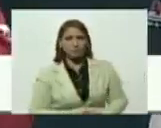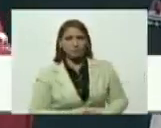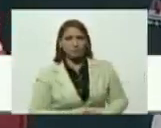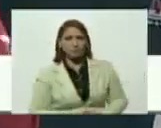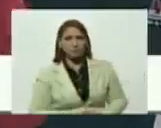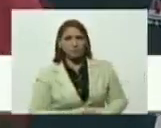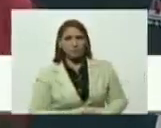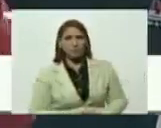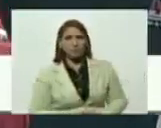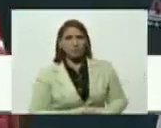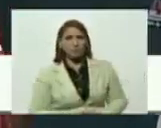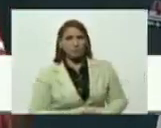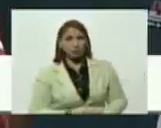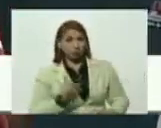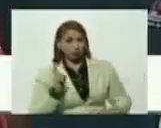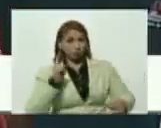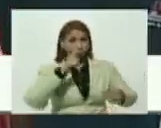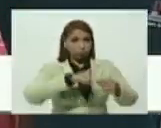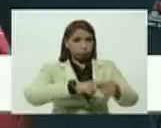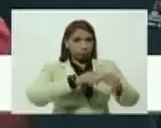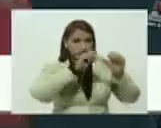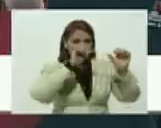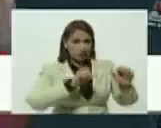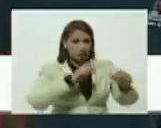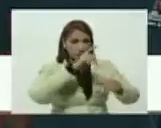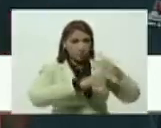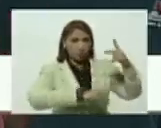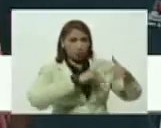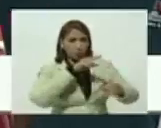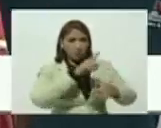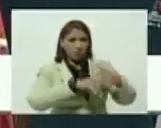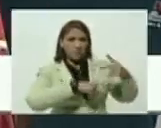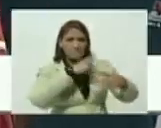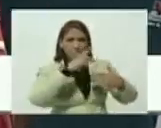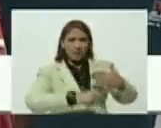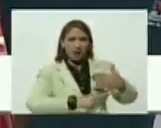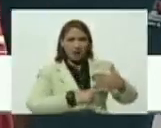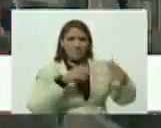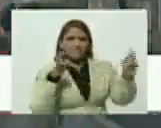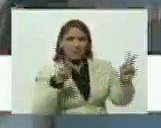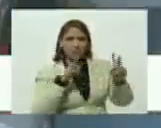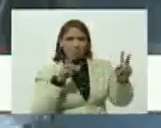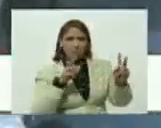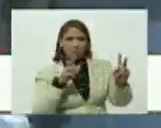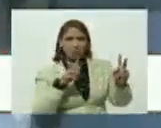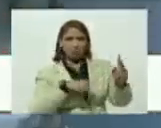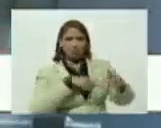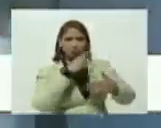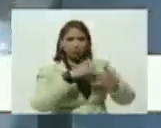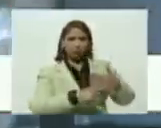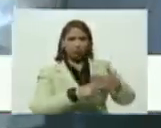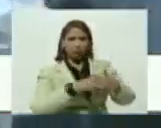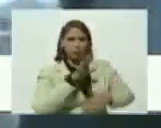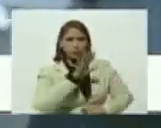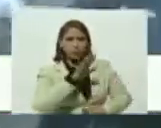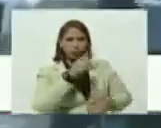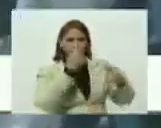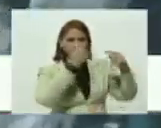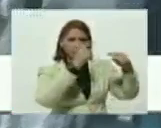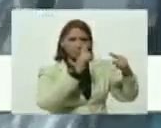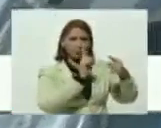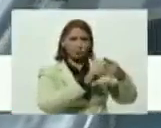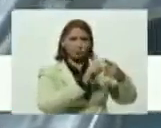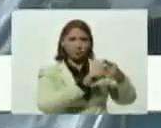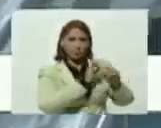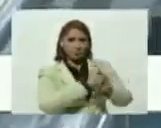venezolana se incluya en el sistema productivo. Este plan Victoria Productivo consta de 5 fases. En la primera fase, que